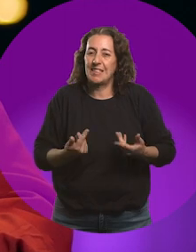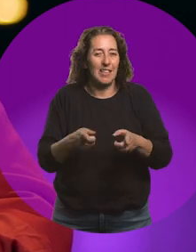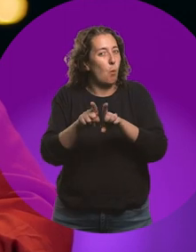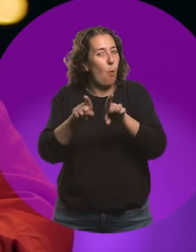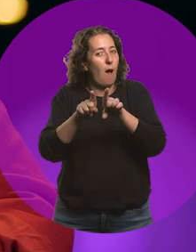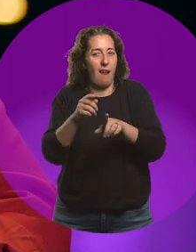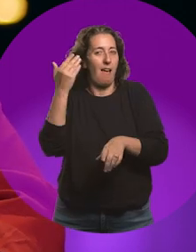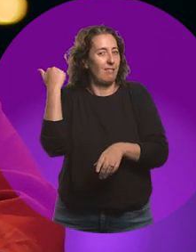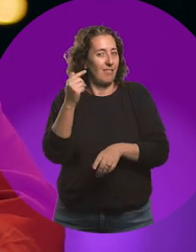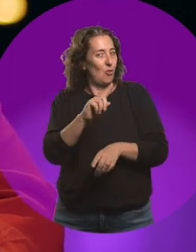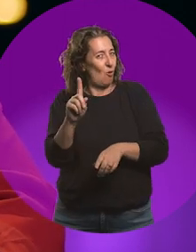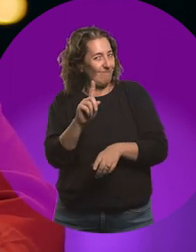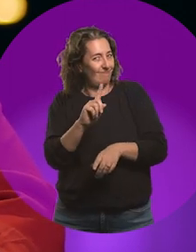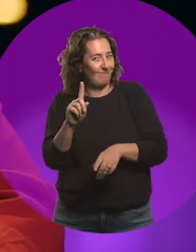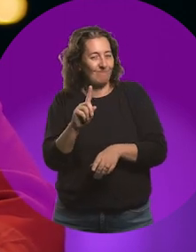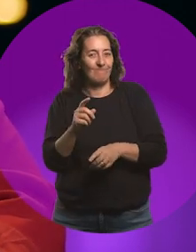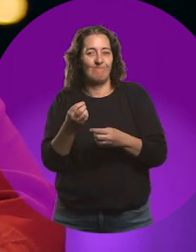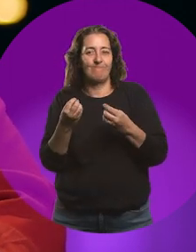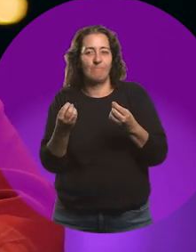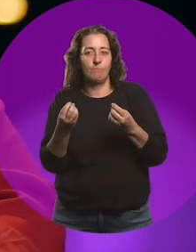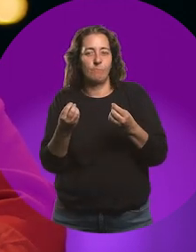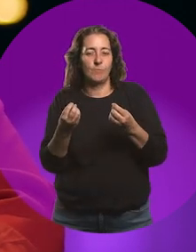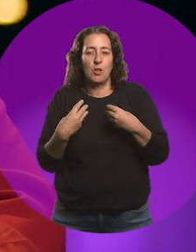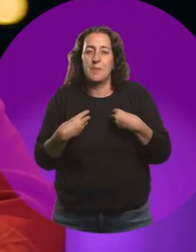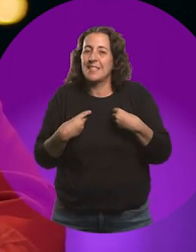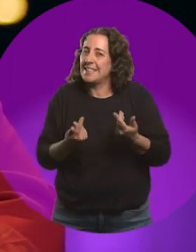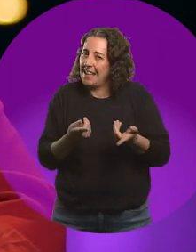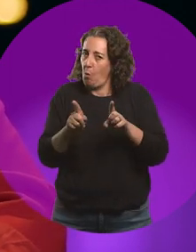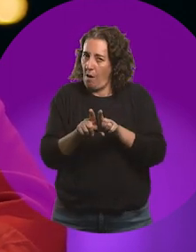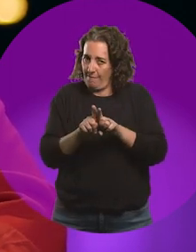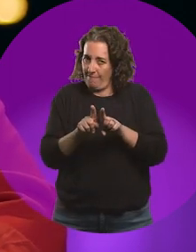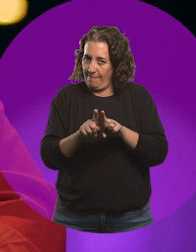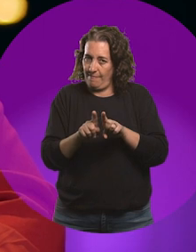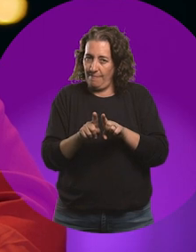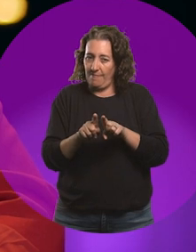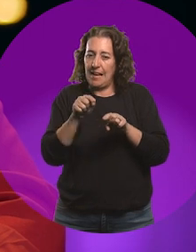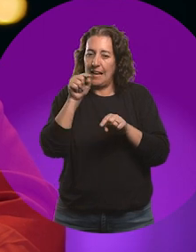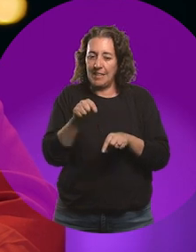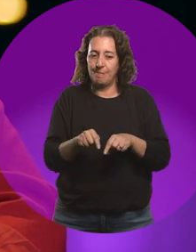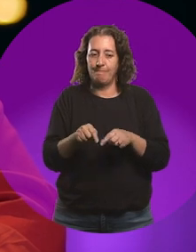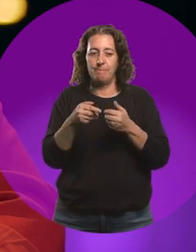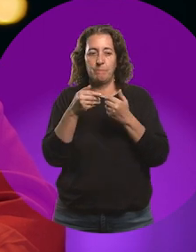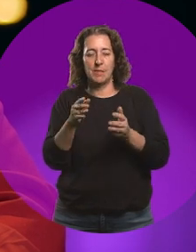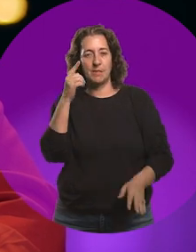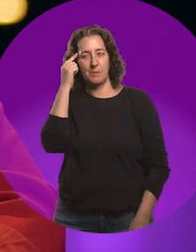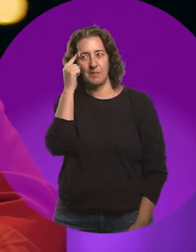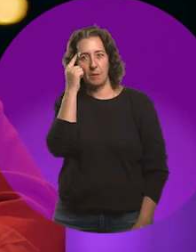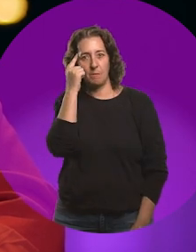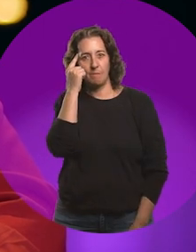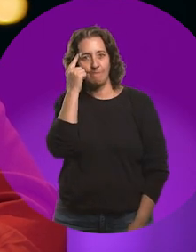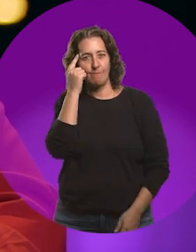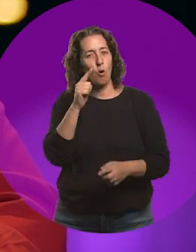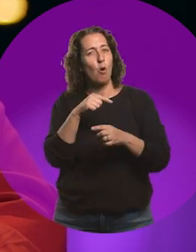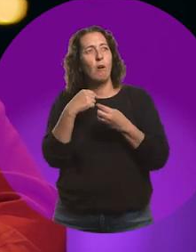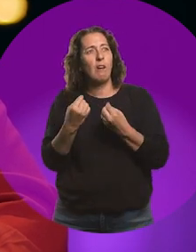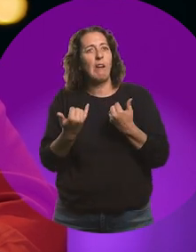bailando o con lo que implicaba bailar? Ahí empecé a pensar en otras